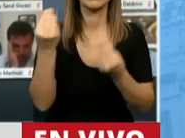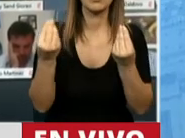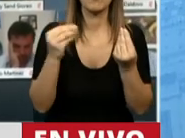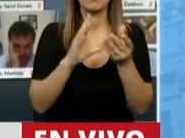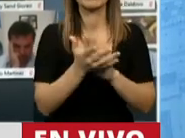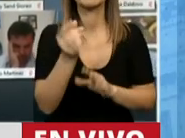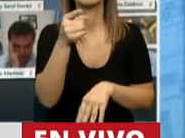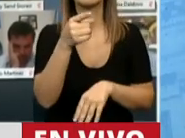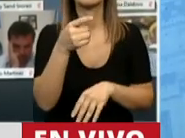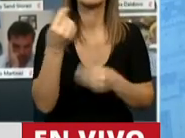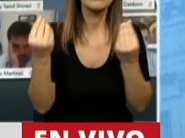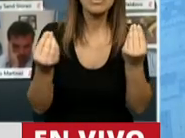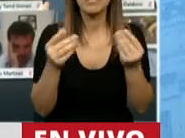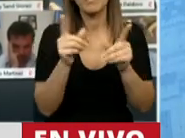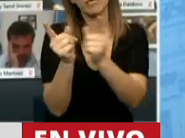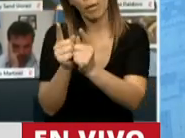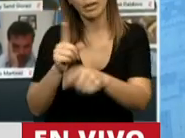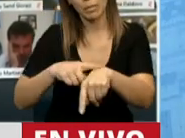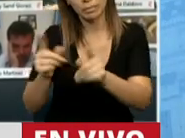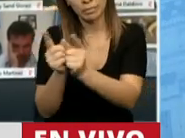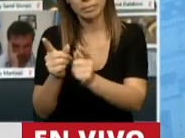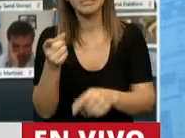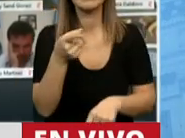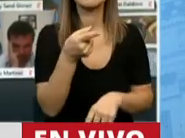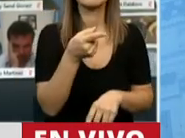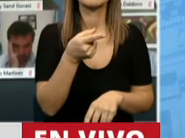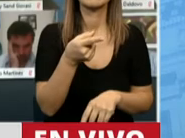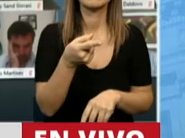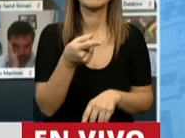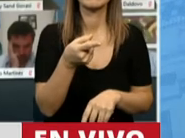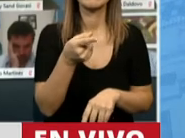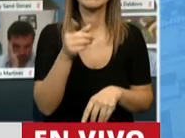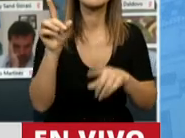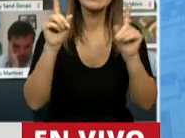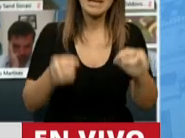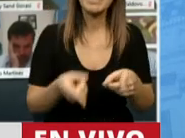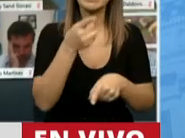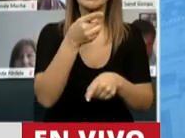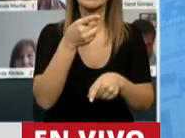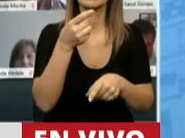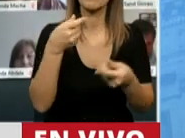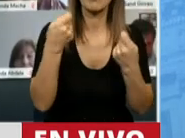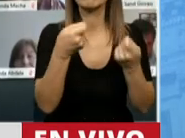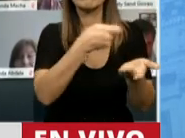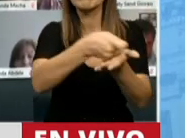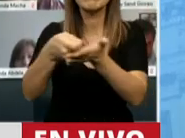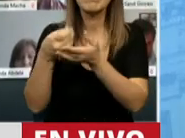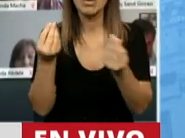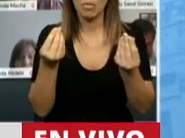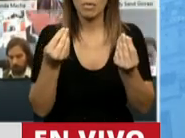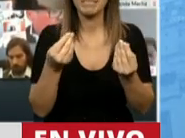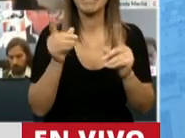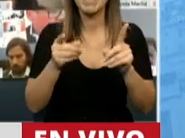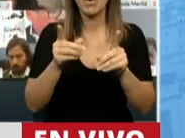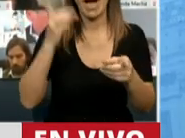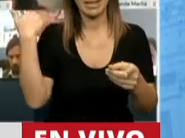financiar, se va a financiar, por ejemplo, con la eliminación del acuerdo que